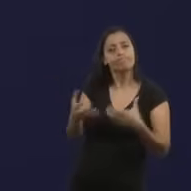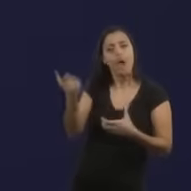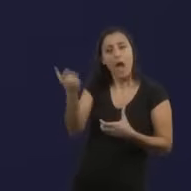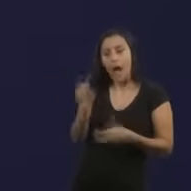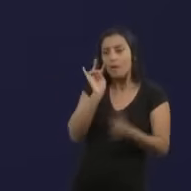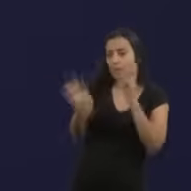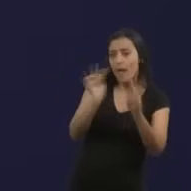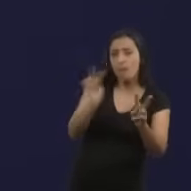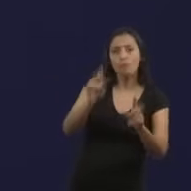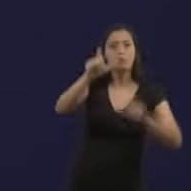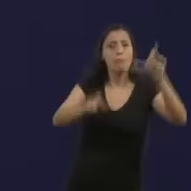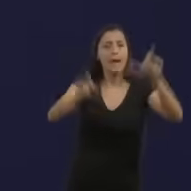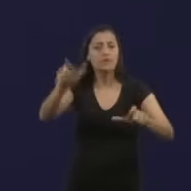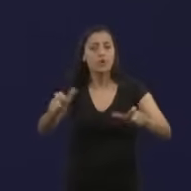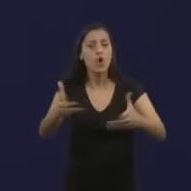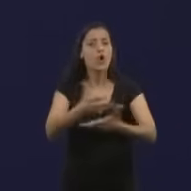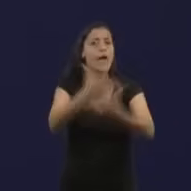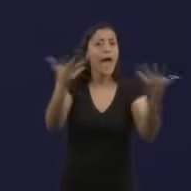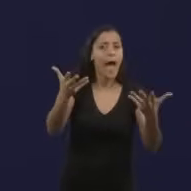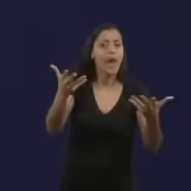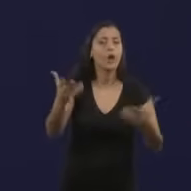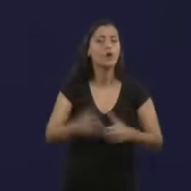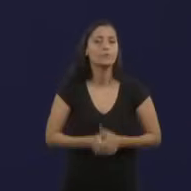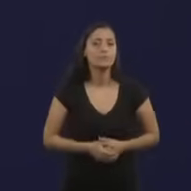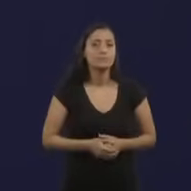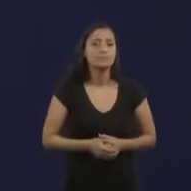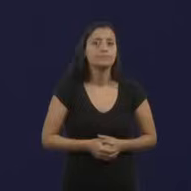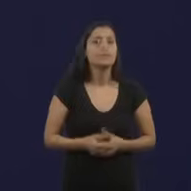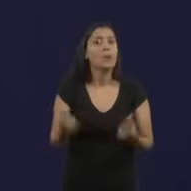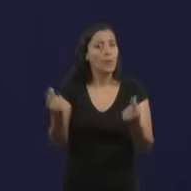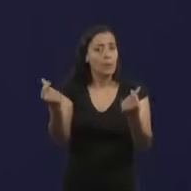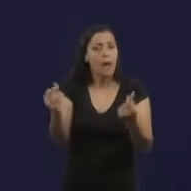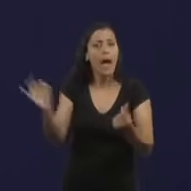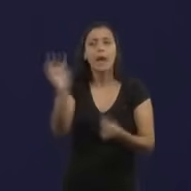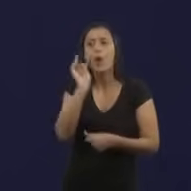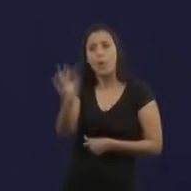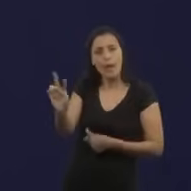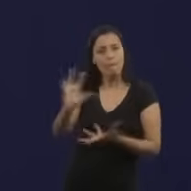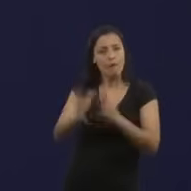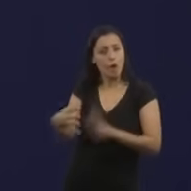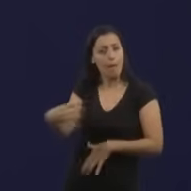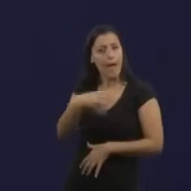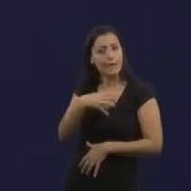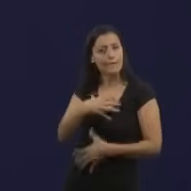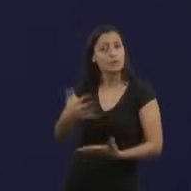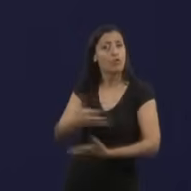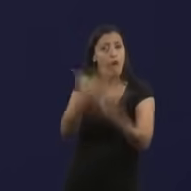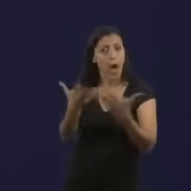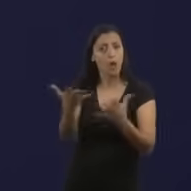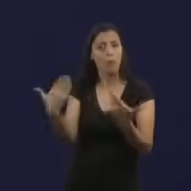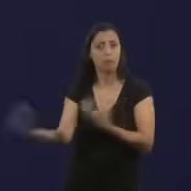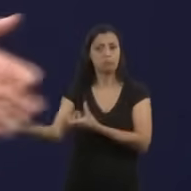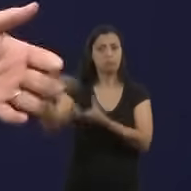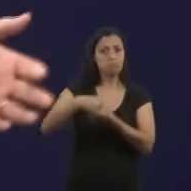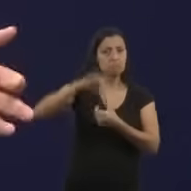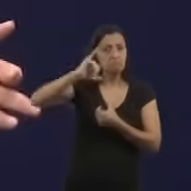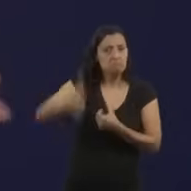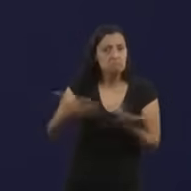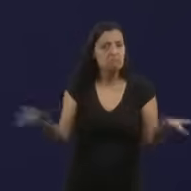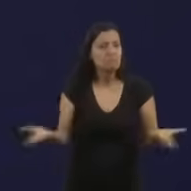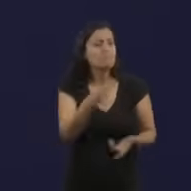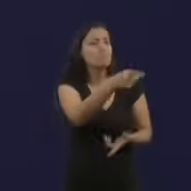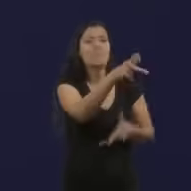que tiene determinados valores aptitudes o expertiz no tiene por qué no formar parte la verd que a quién se